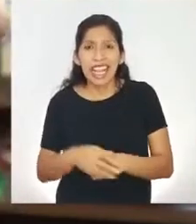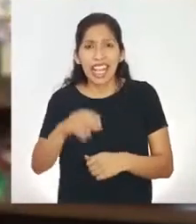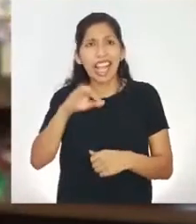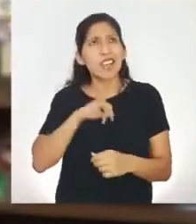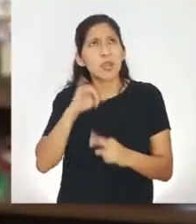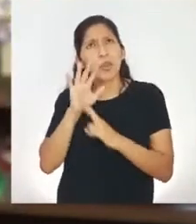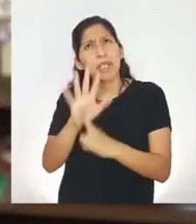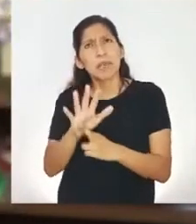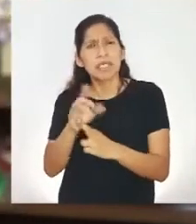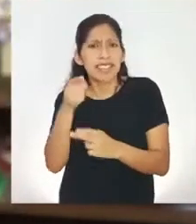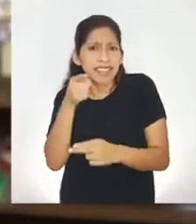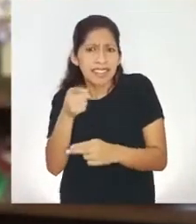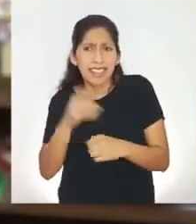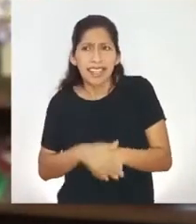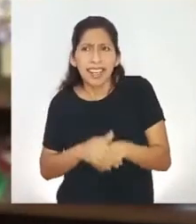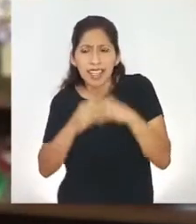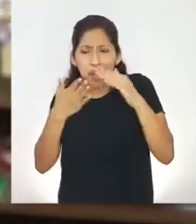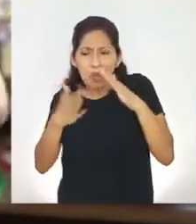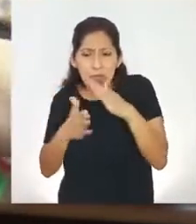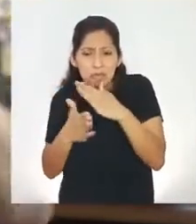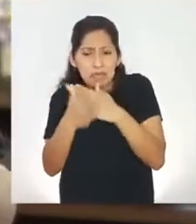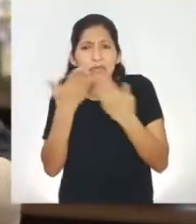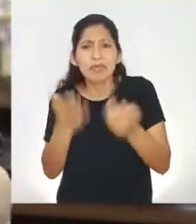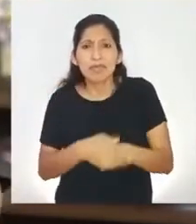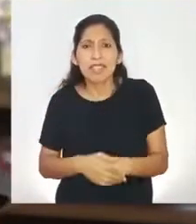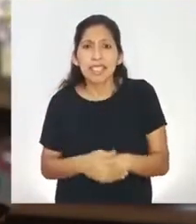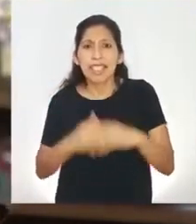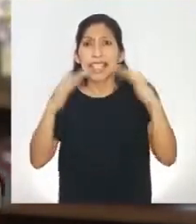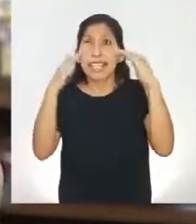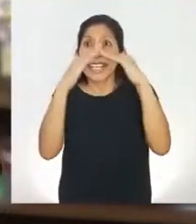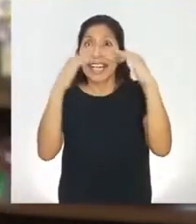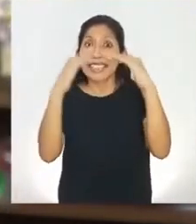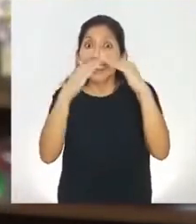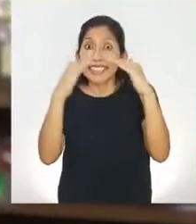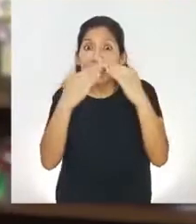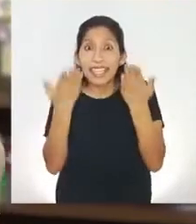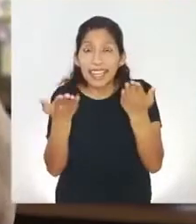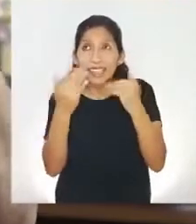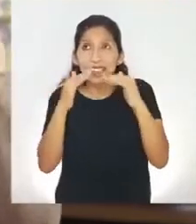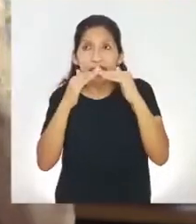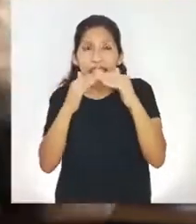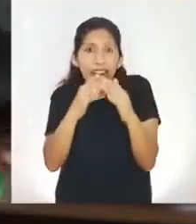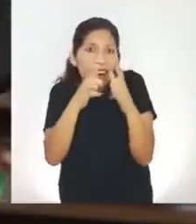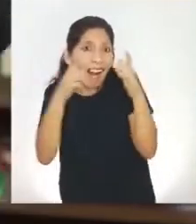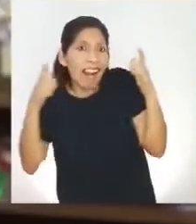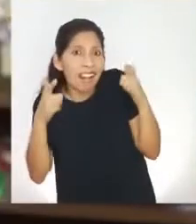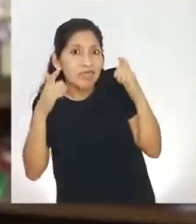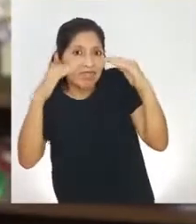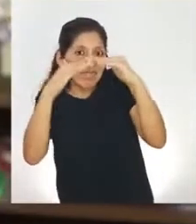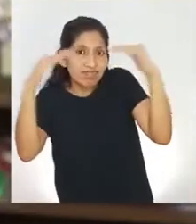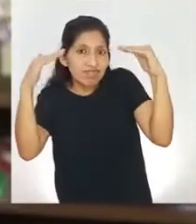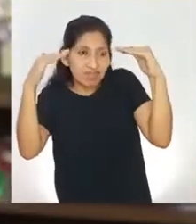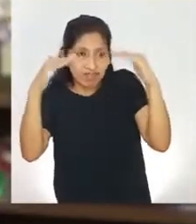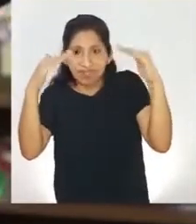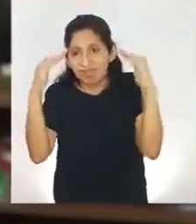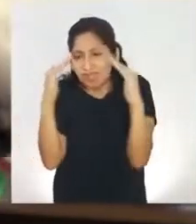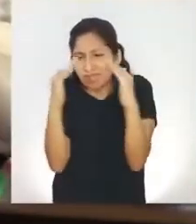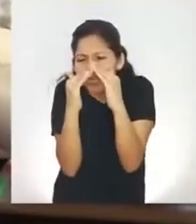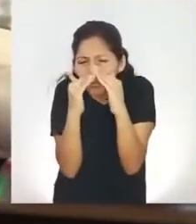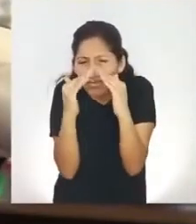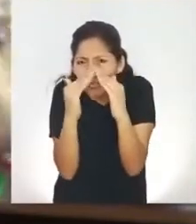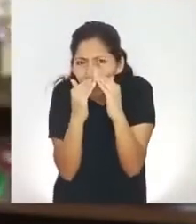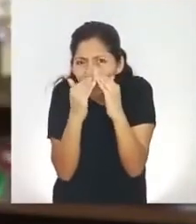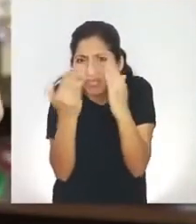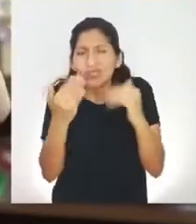Ay, yo lo voy a representar así al pececito. Y casita, huasichai. A ver, un techo grande, un techo